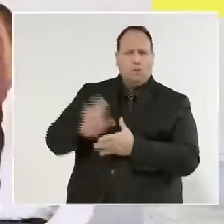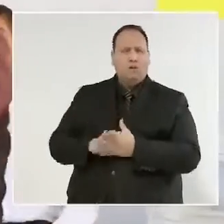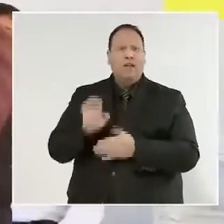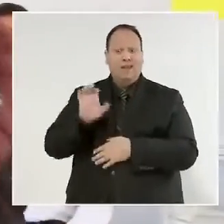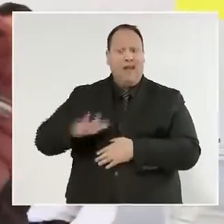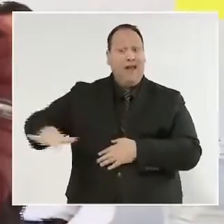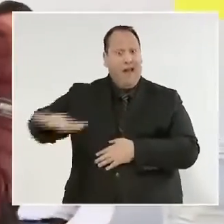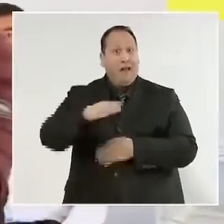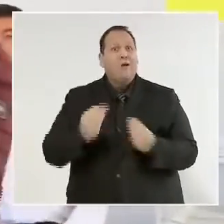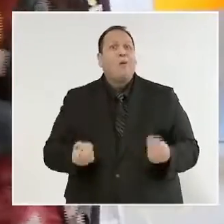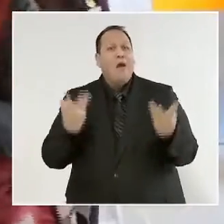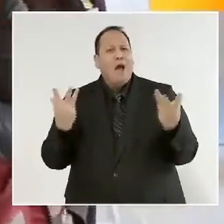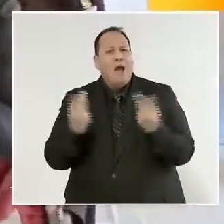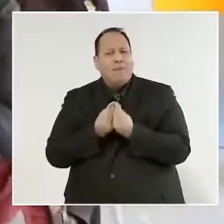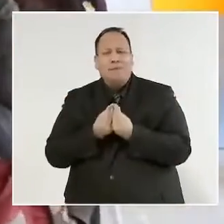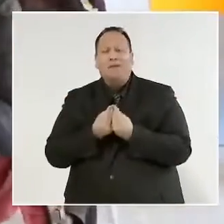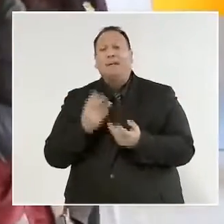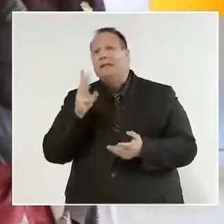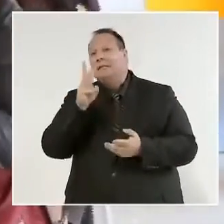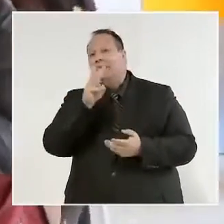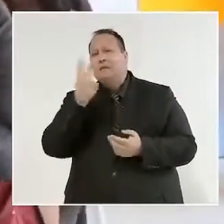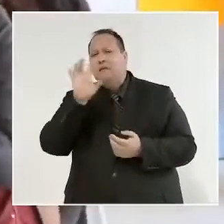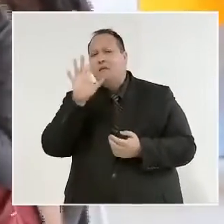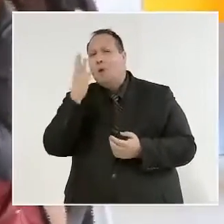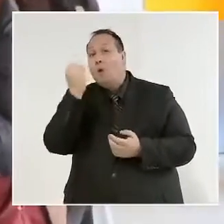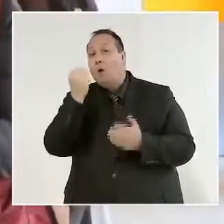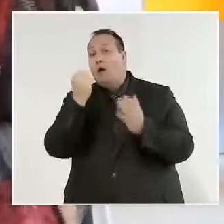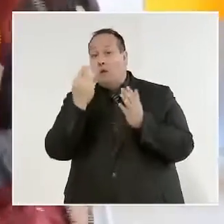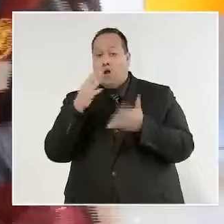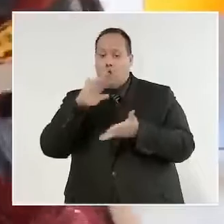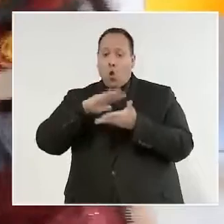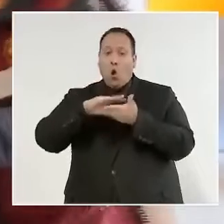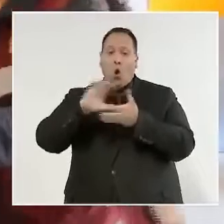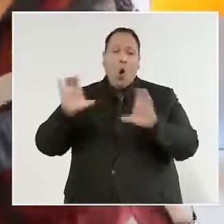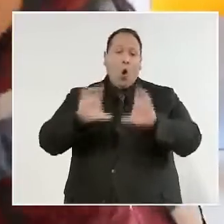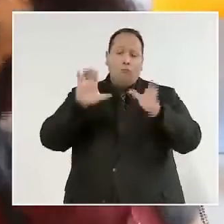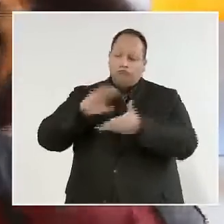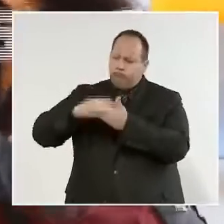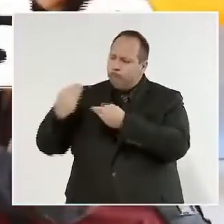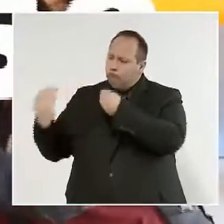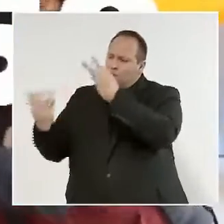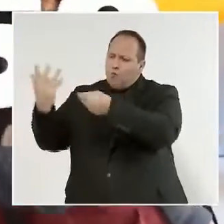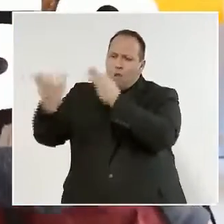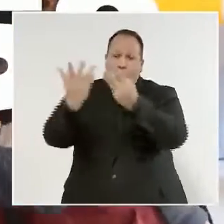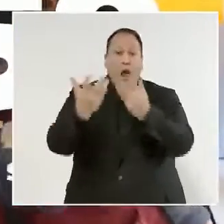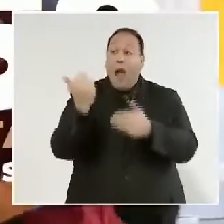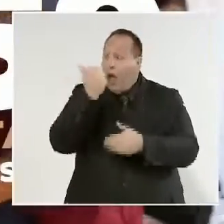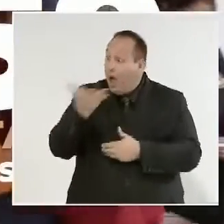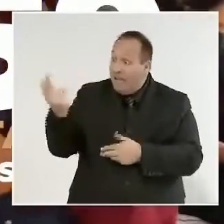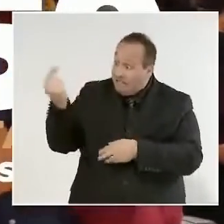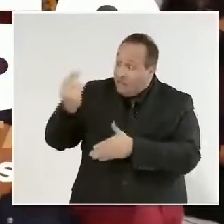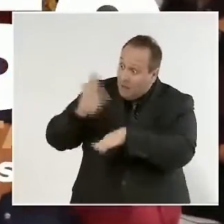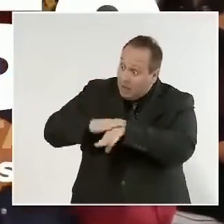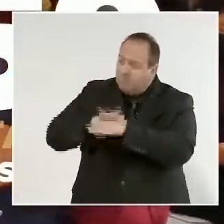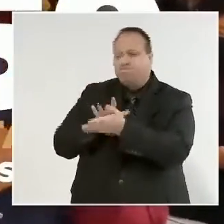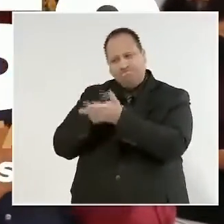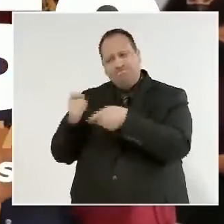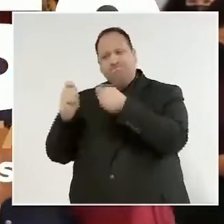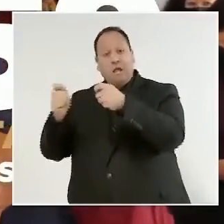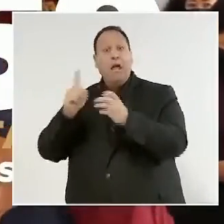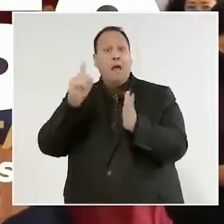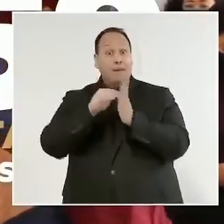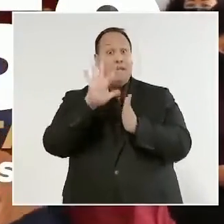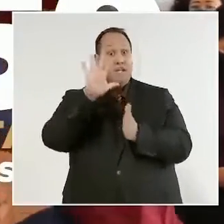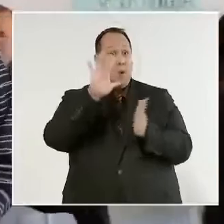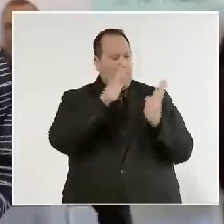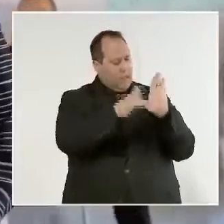a la educación. Por ello, en Ensenada entregamos un total de 359 computadoras para